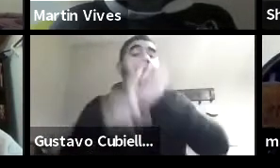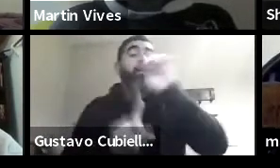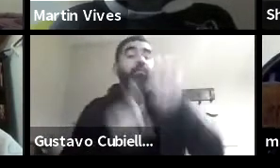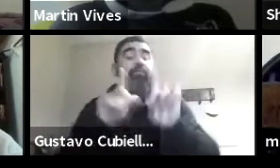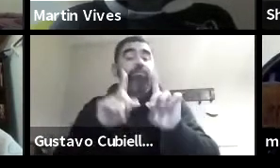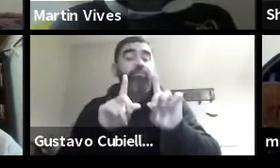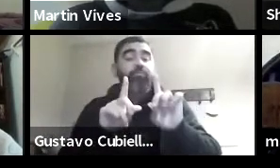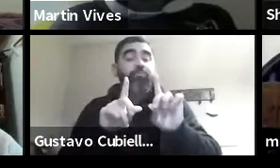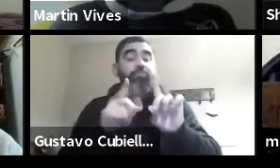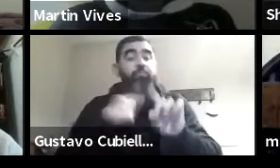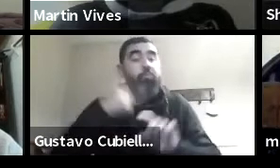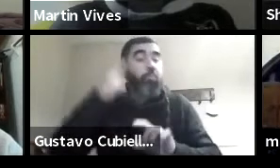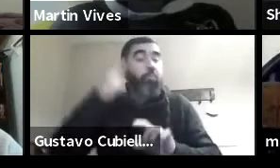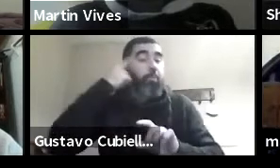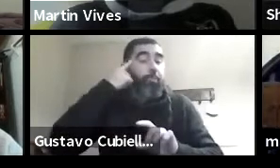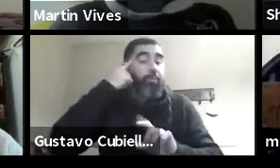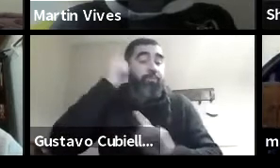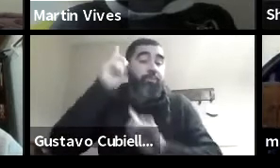bueno, pensando